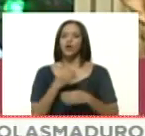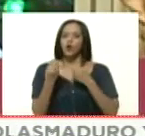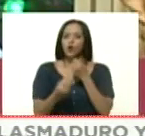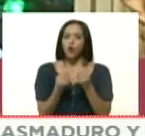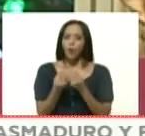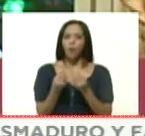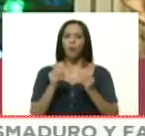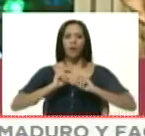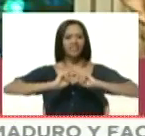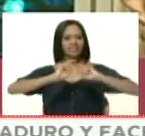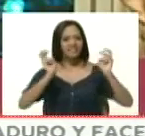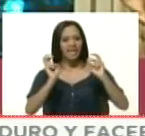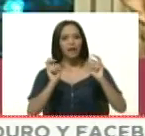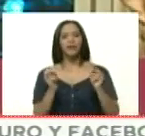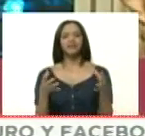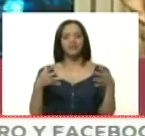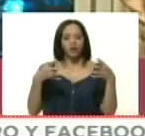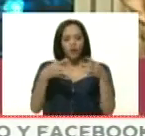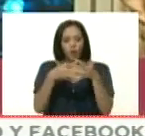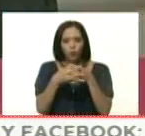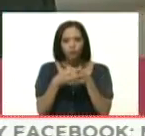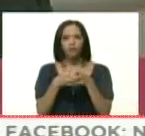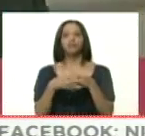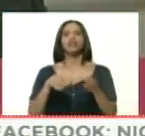consolidación de los CLAT? Mayor general de Artillería.